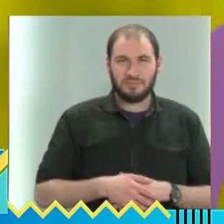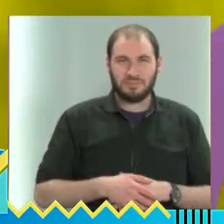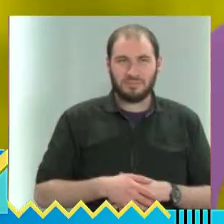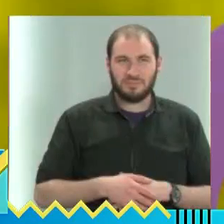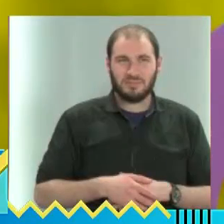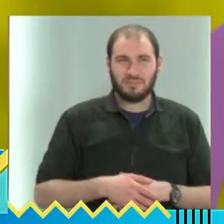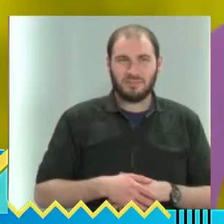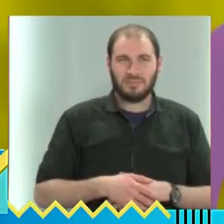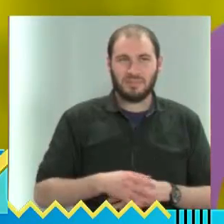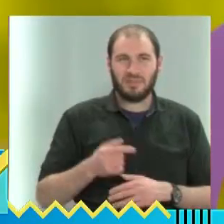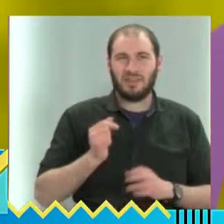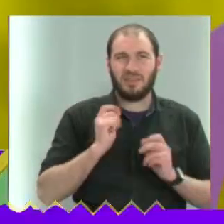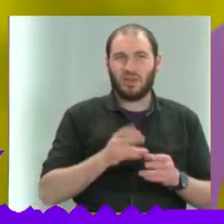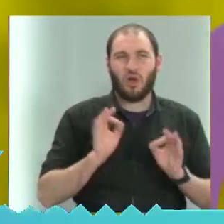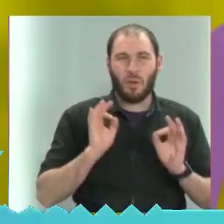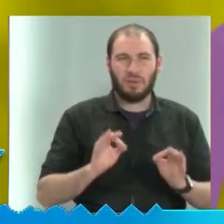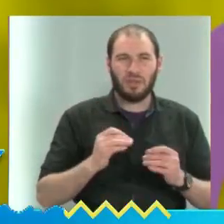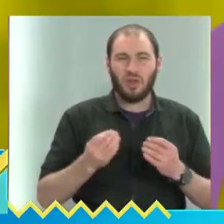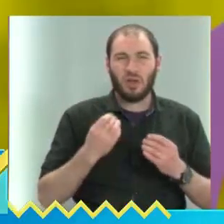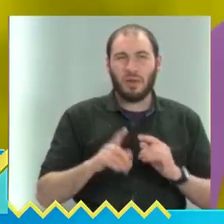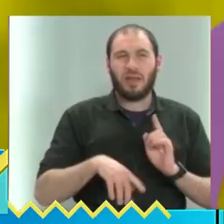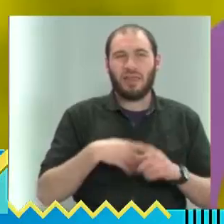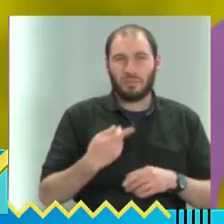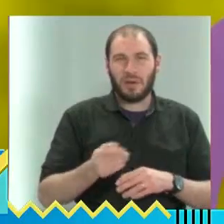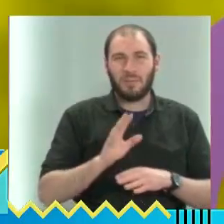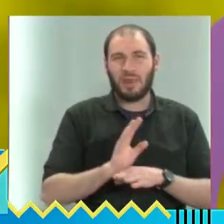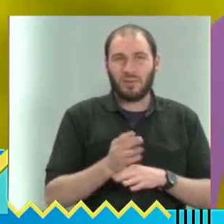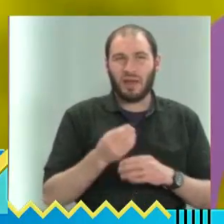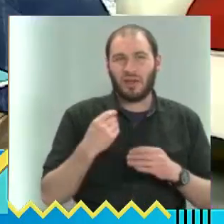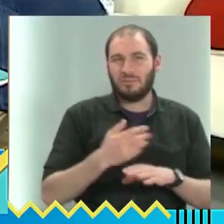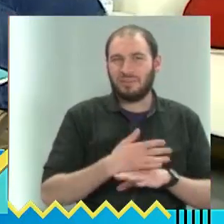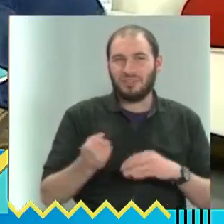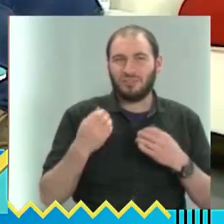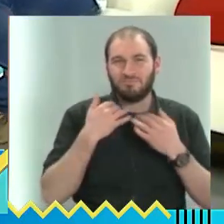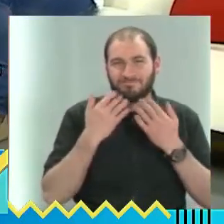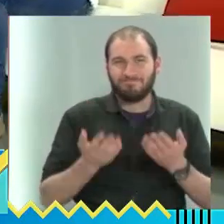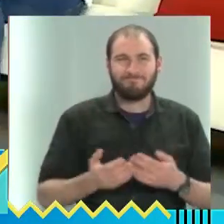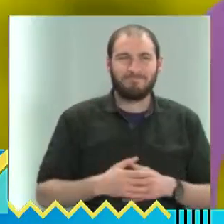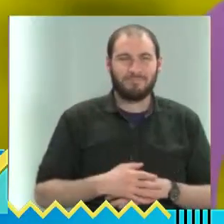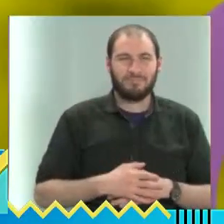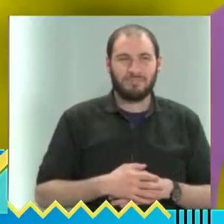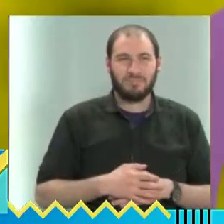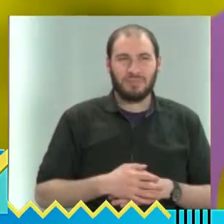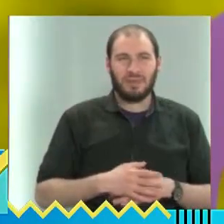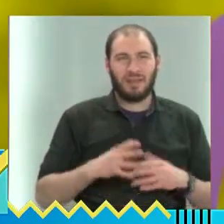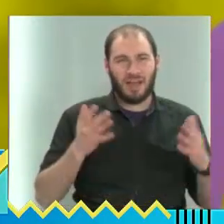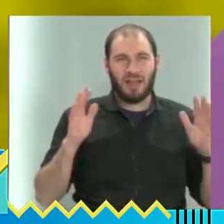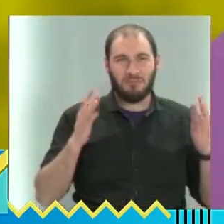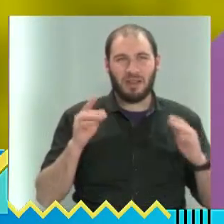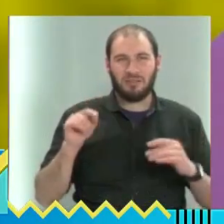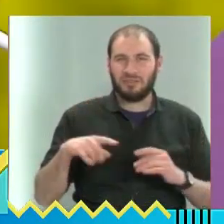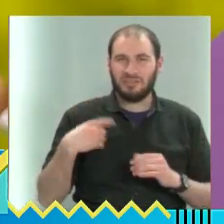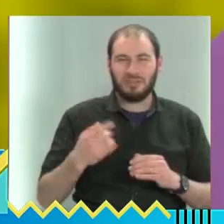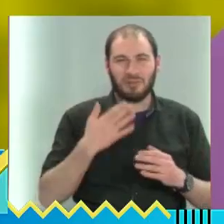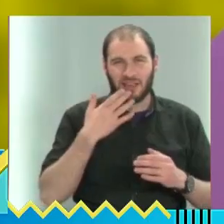Si uno ya lo dice todo, ¿cómo hago yo para volver después de película? No sé cómo hacer, la verdad. Aplausos para ella